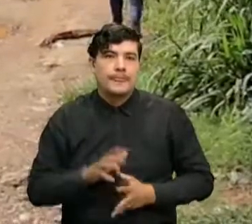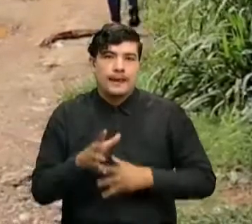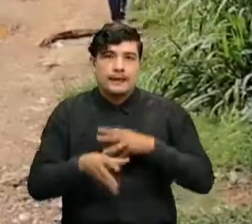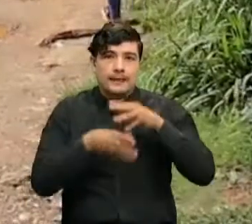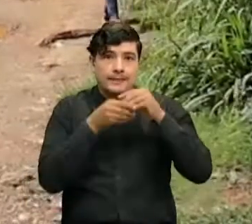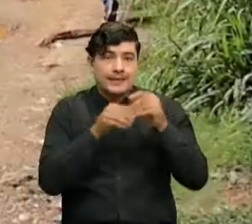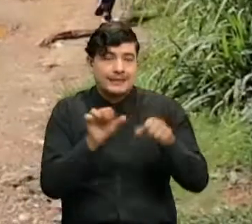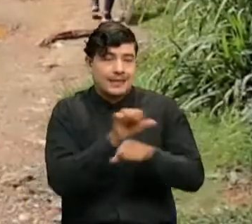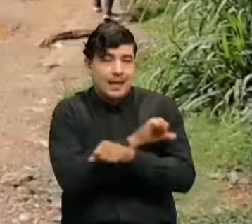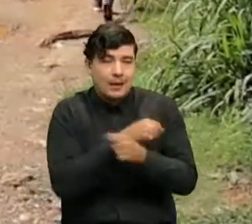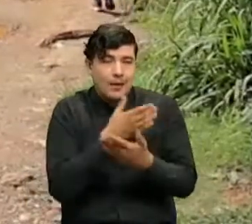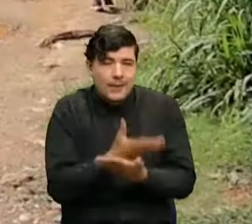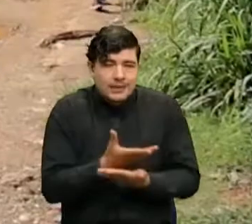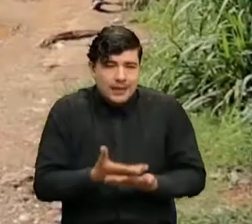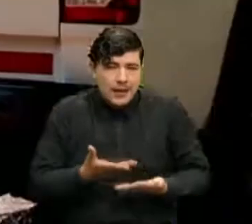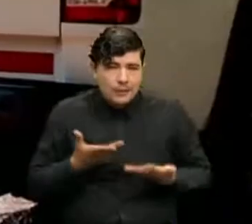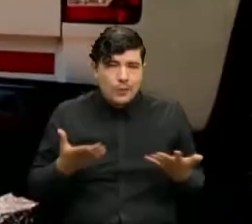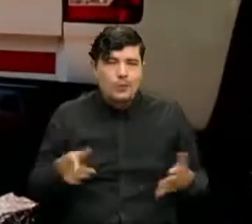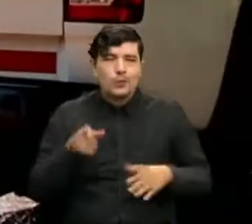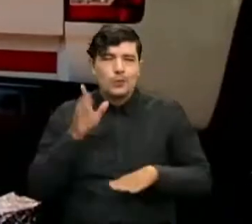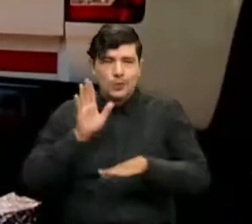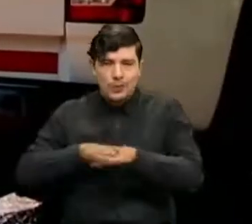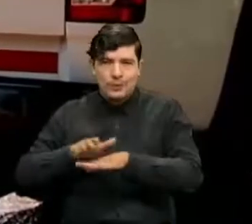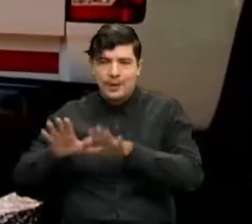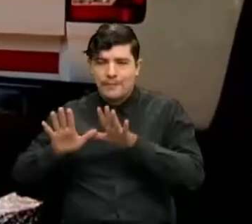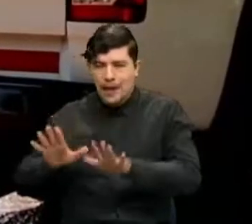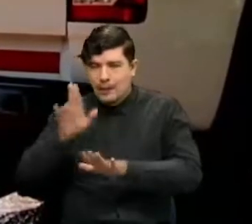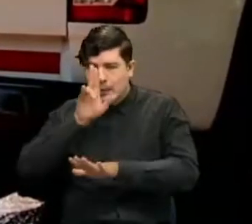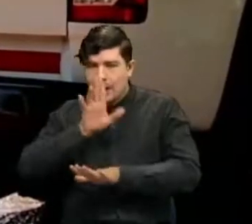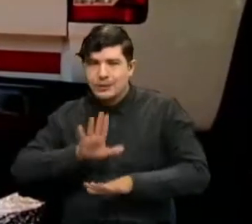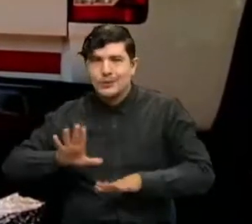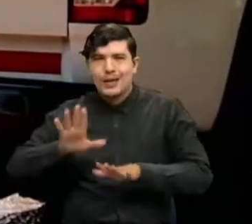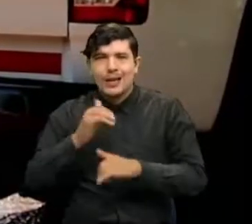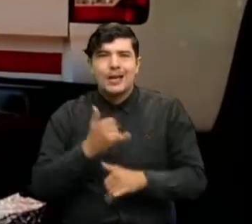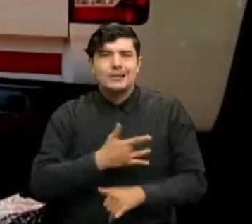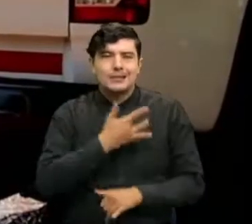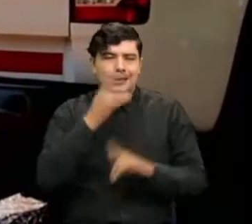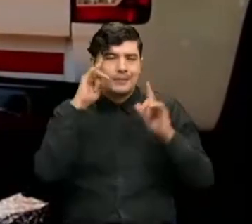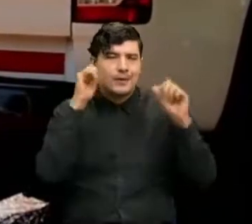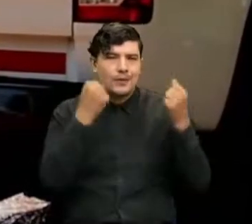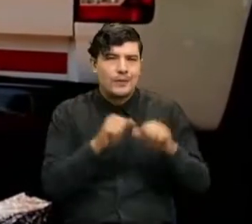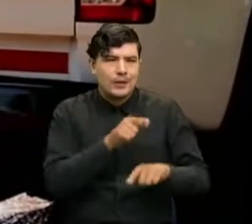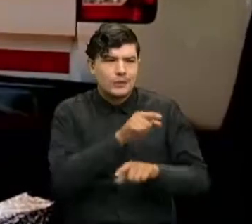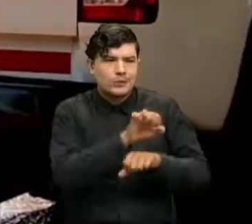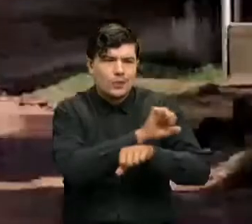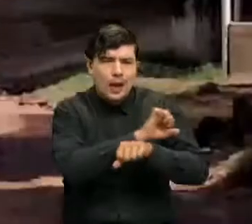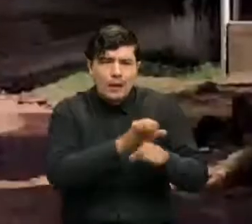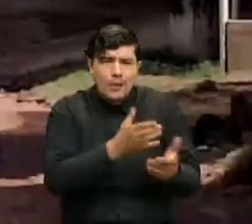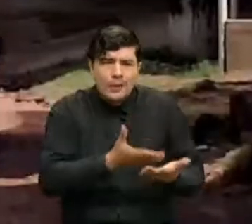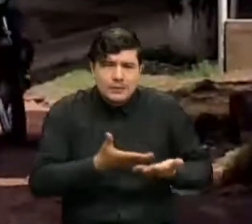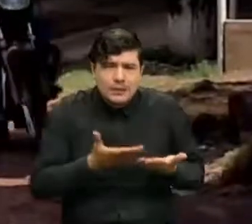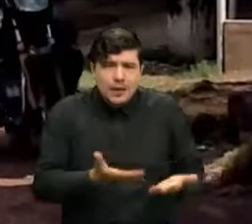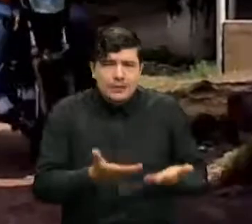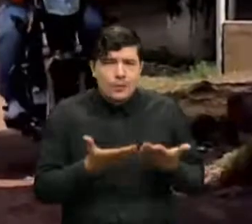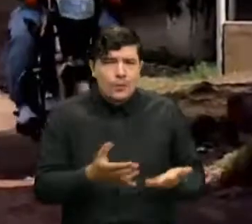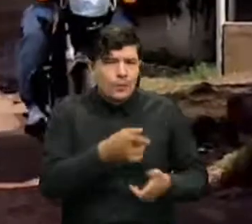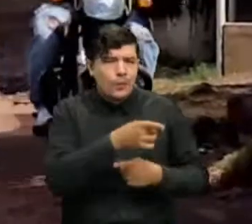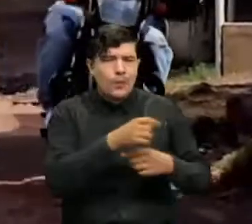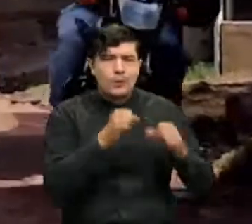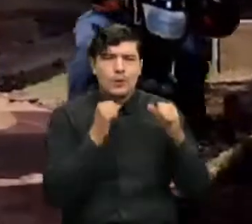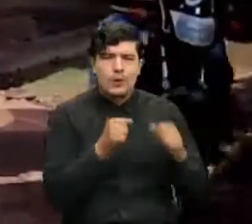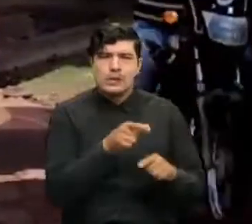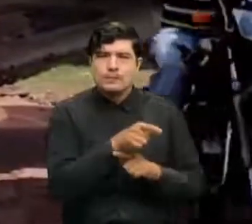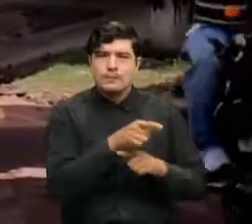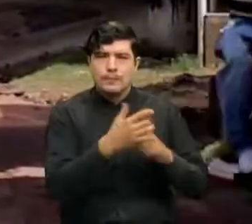el sector debido al paro nacional. Un poquito preocupados por el fluido de vehículos tipo pesado, ya que